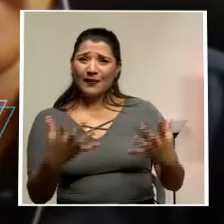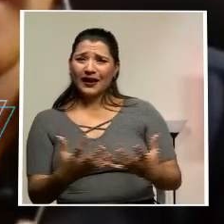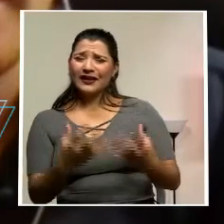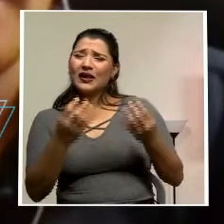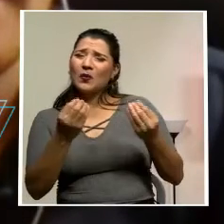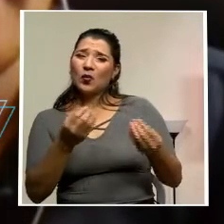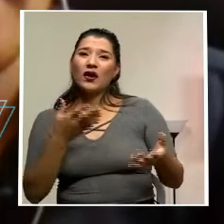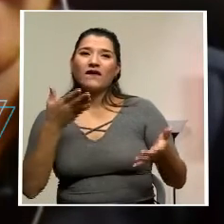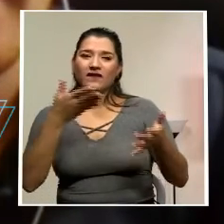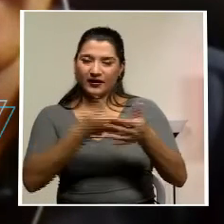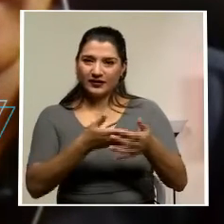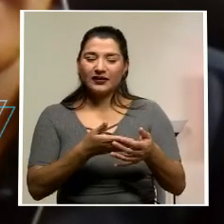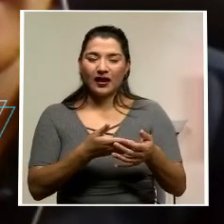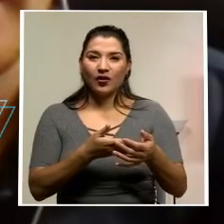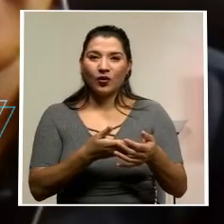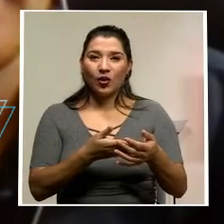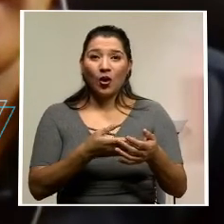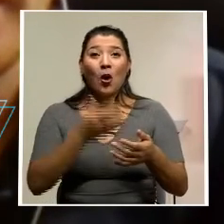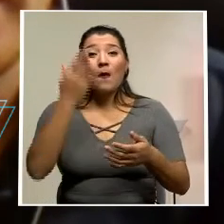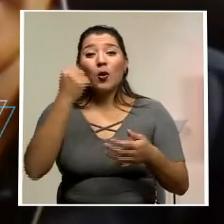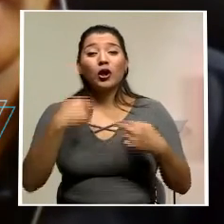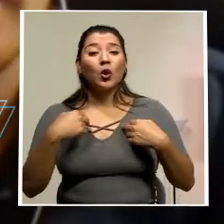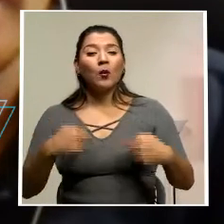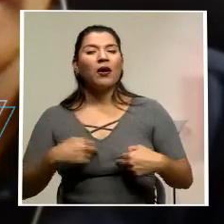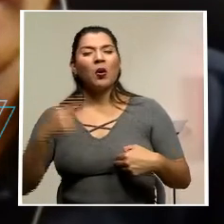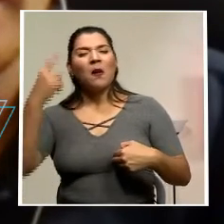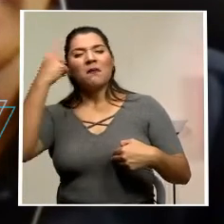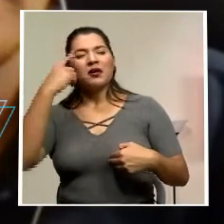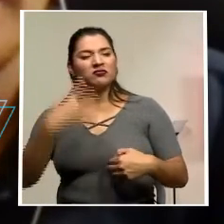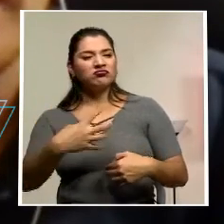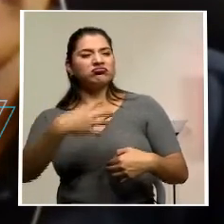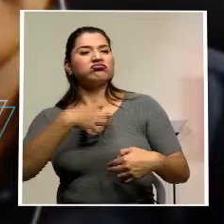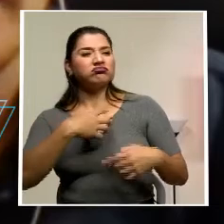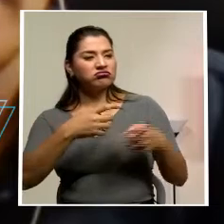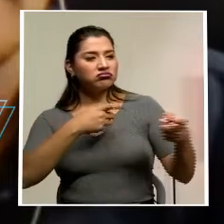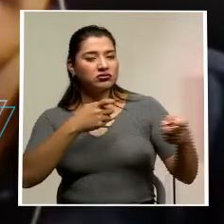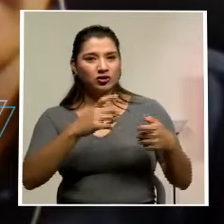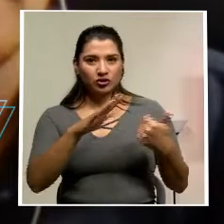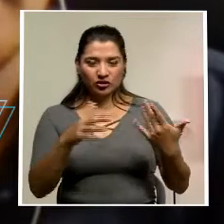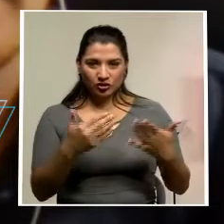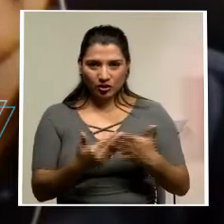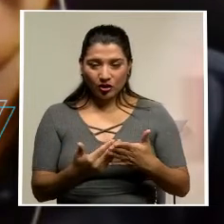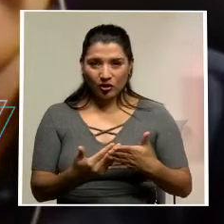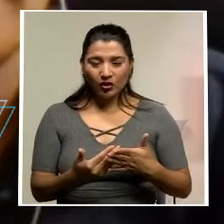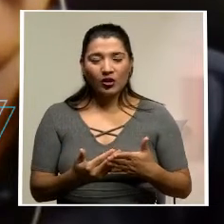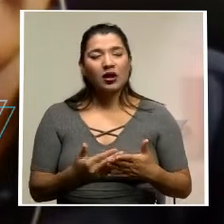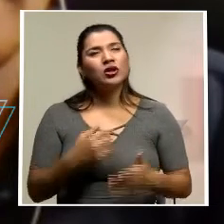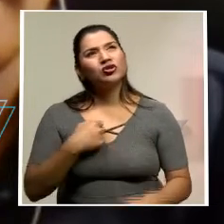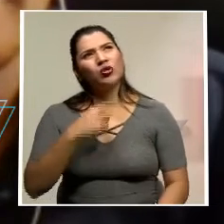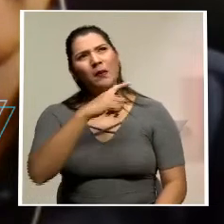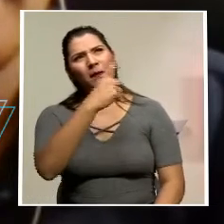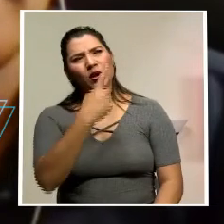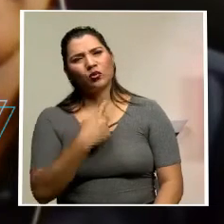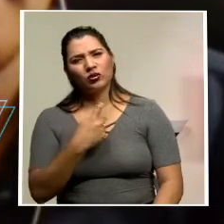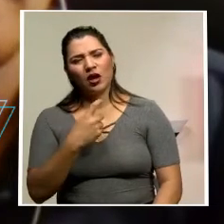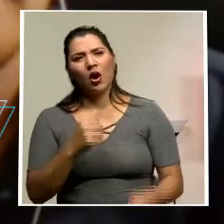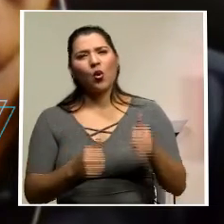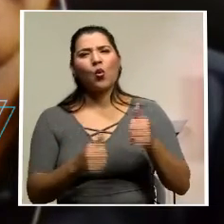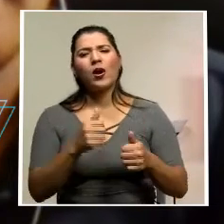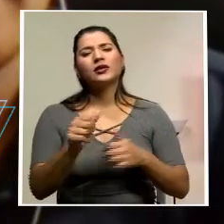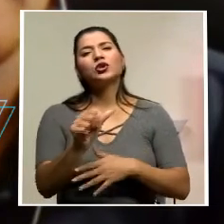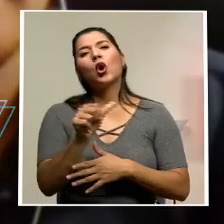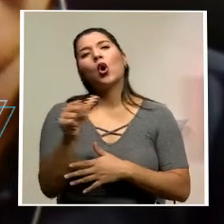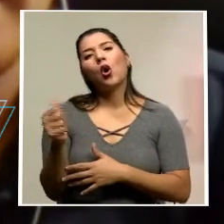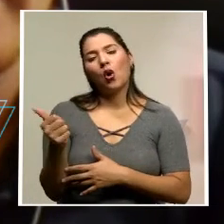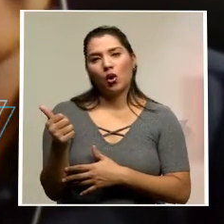esta relación impropia que hemos mantenido con la naturaleza. Me preguntaba qué otras aplicaciones podría